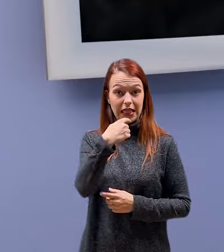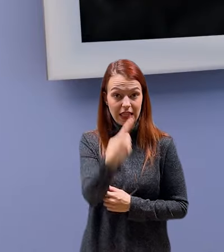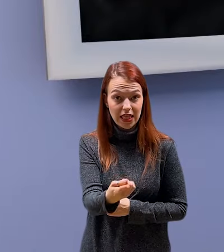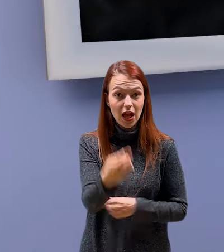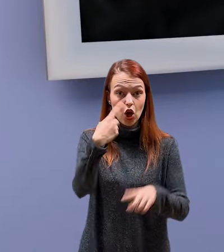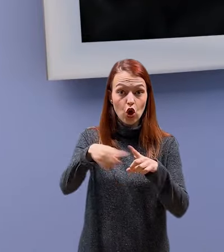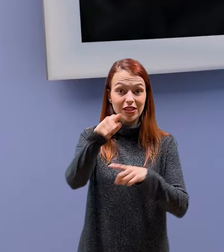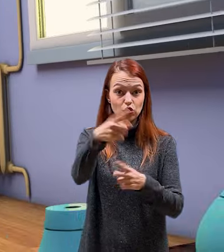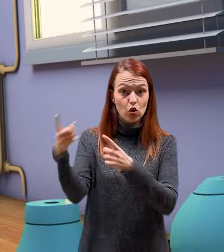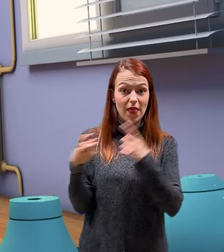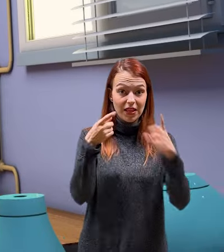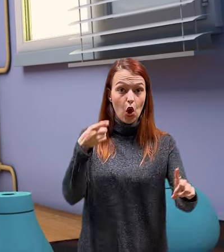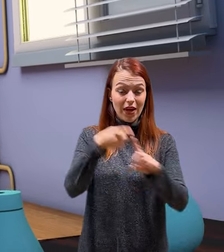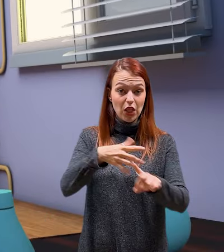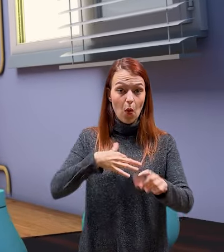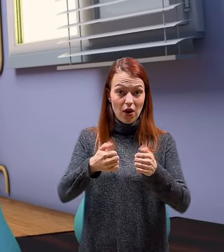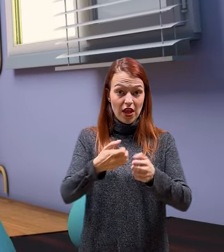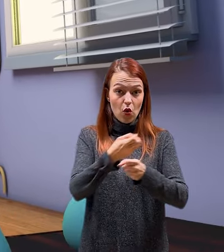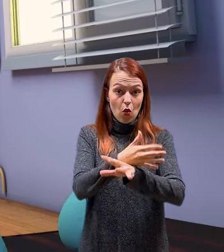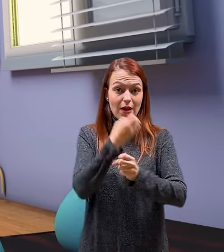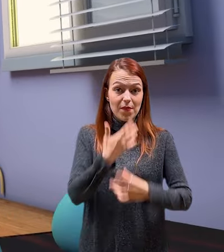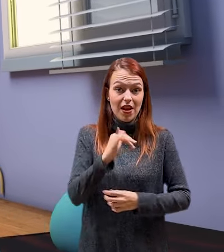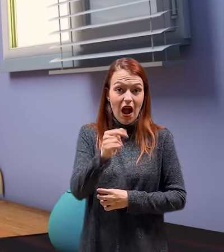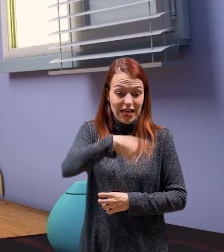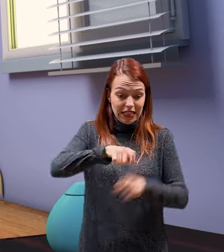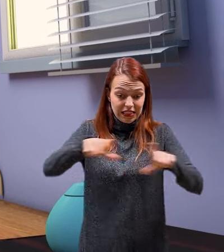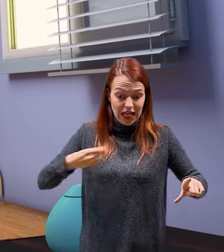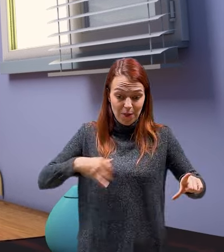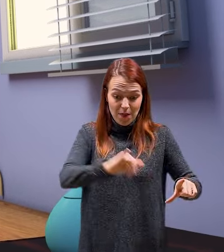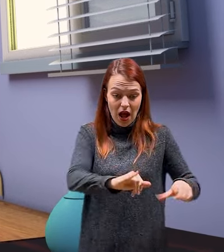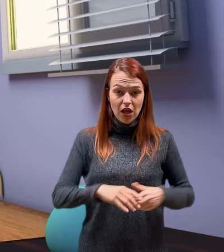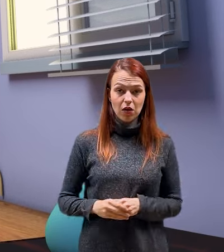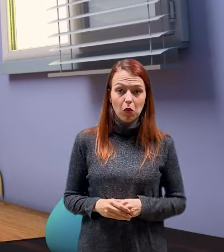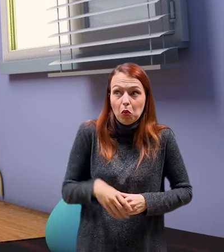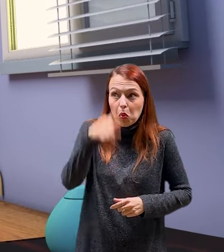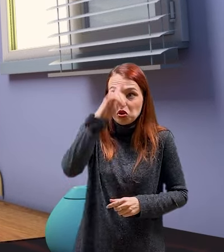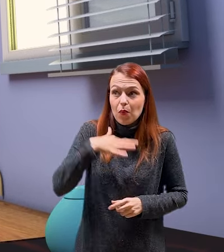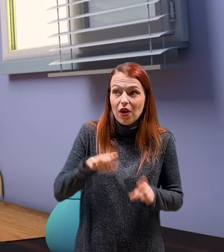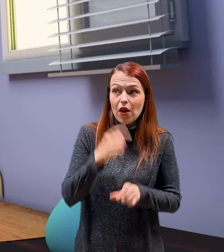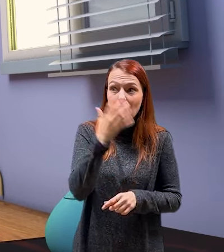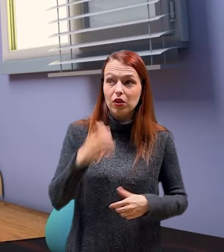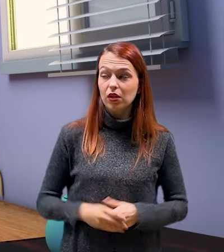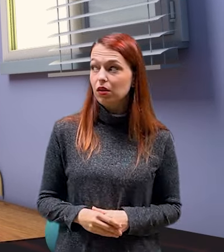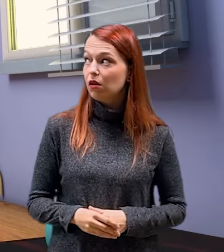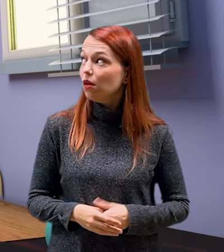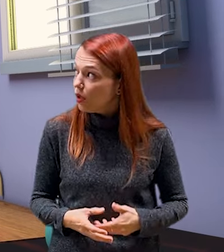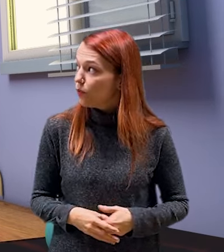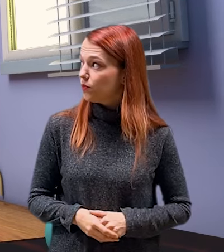todo lo que necesitas para entender el juego está aquí, en esta habitación. No sé, ¿será alguna metáfora?